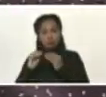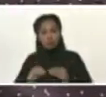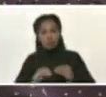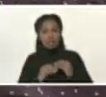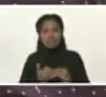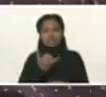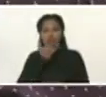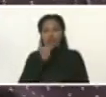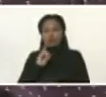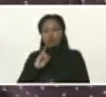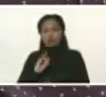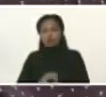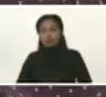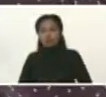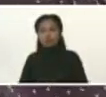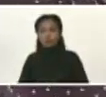error.